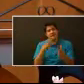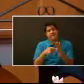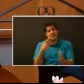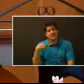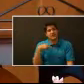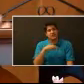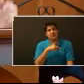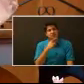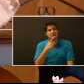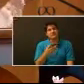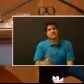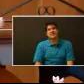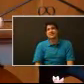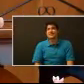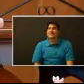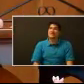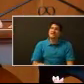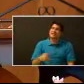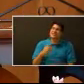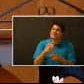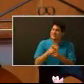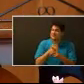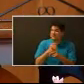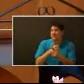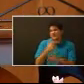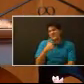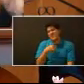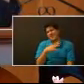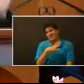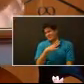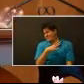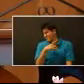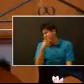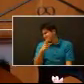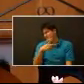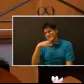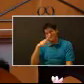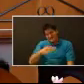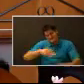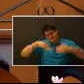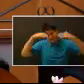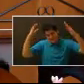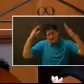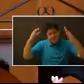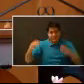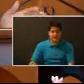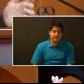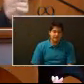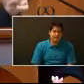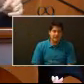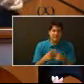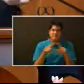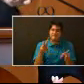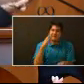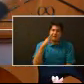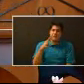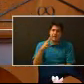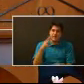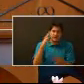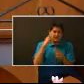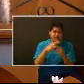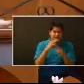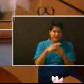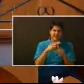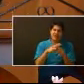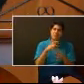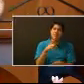ay, lo que pasa que el problema que yo tengo, ese sí es un verdadero gigante. Pero mire, ¿en nombre de quién